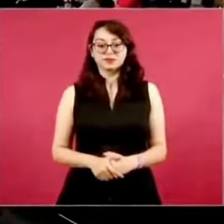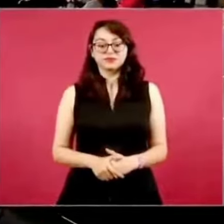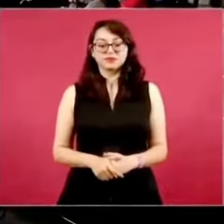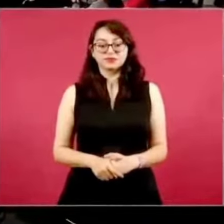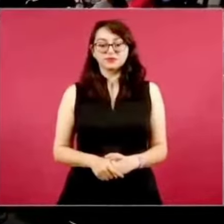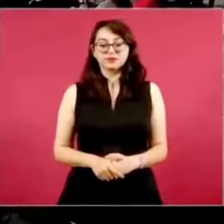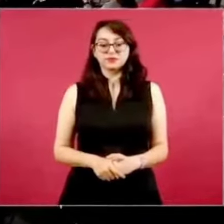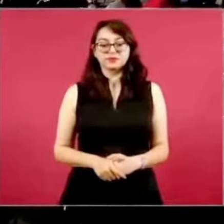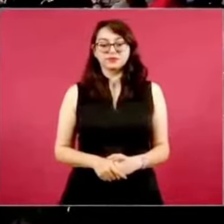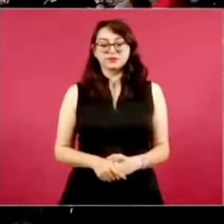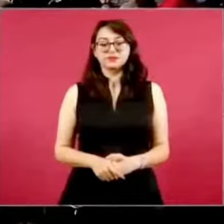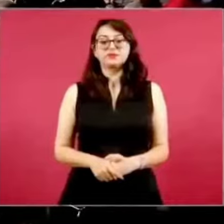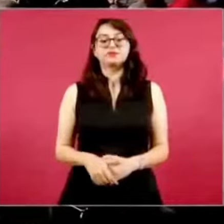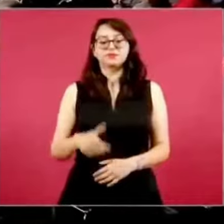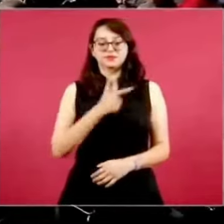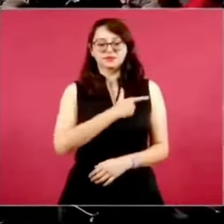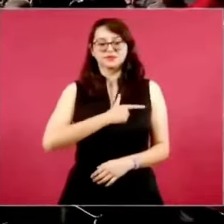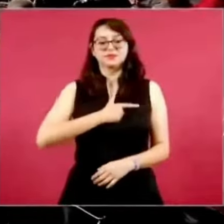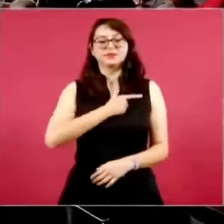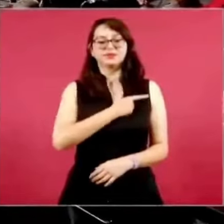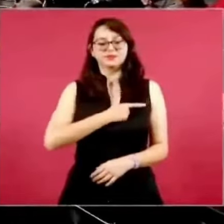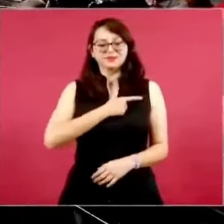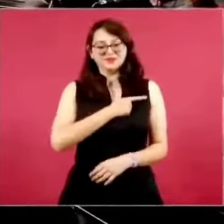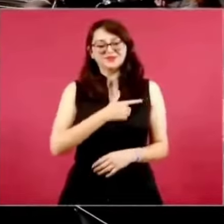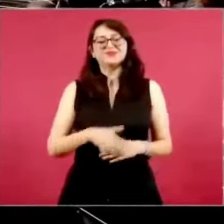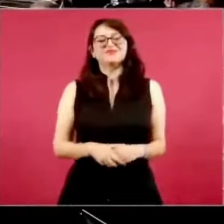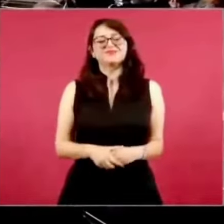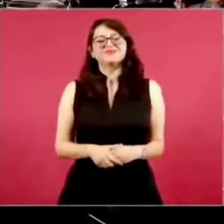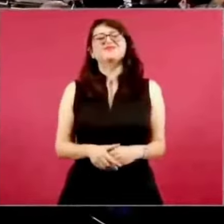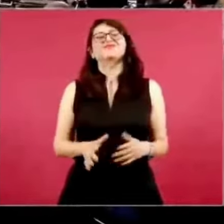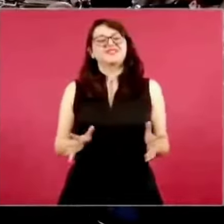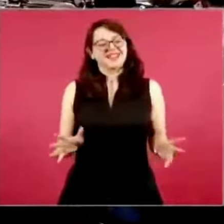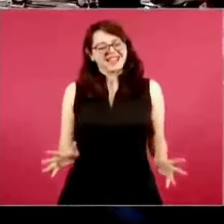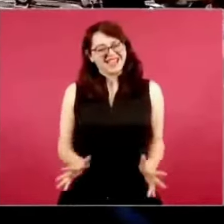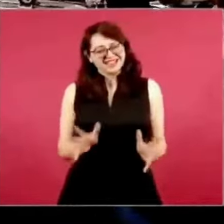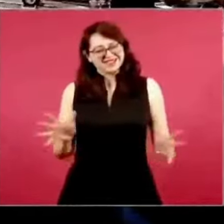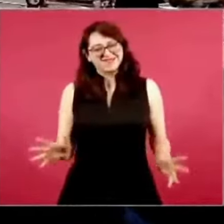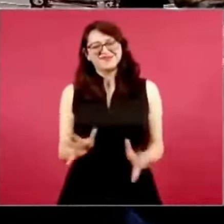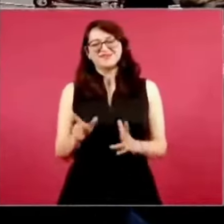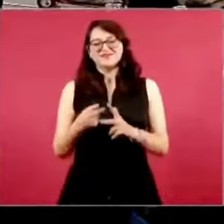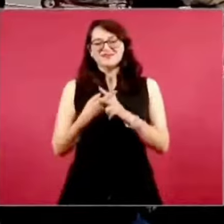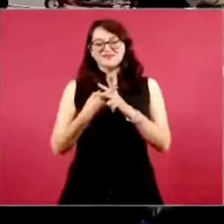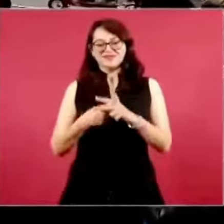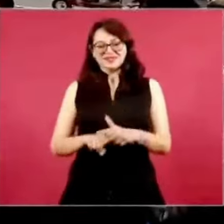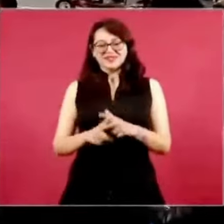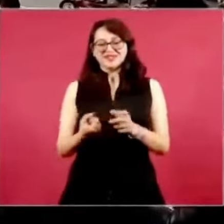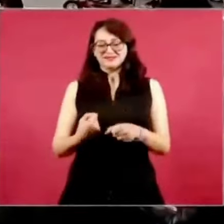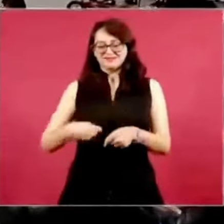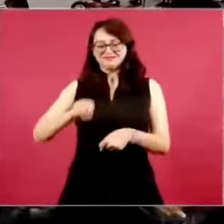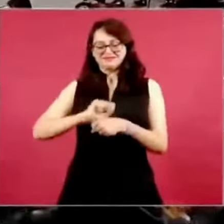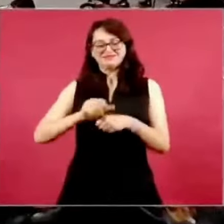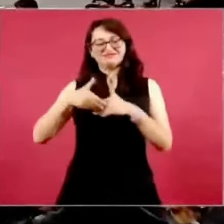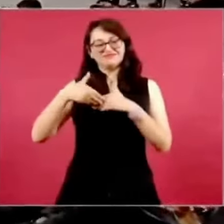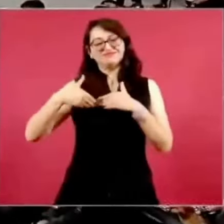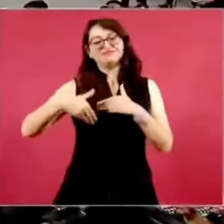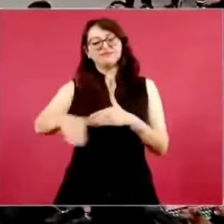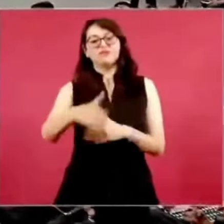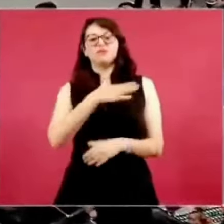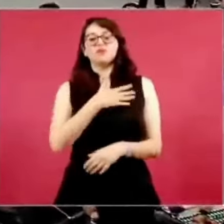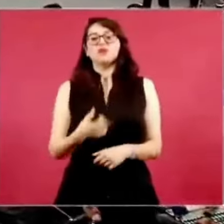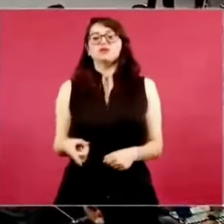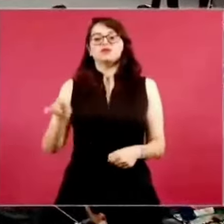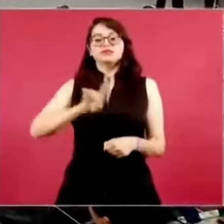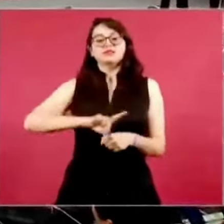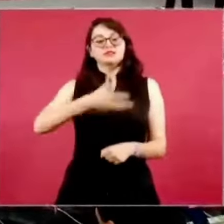informarnos con mucho gusto y mucho ánimo arrancamos semana muy buenos días presidente López Obrador a todas y